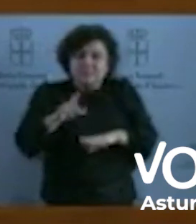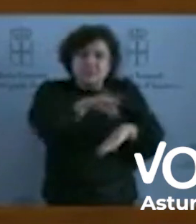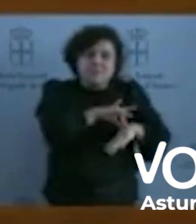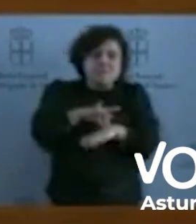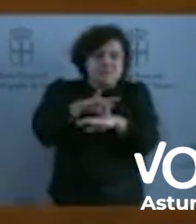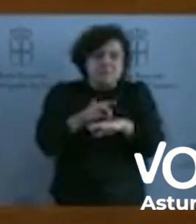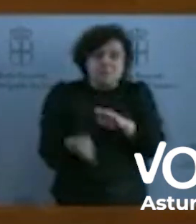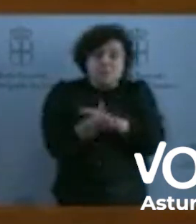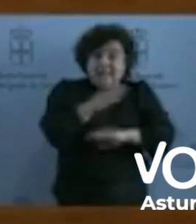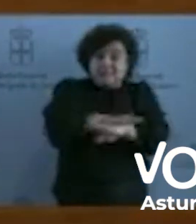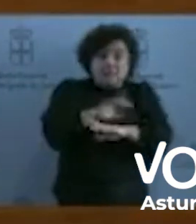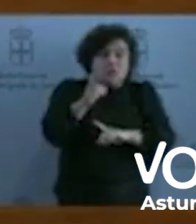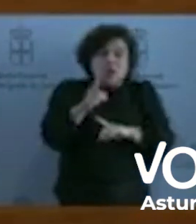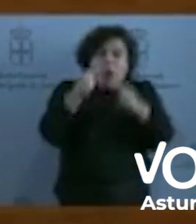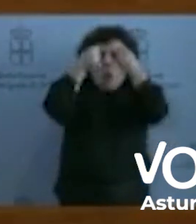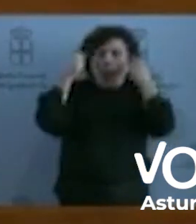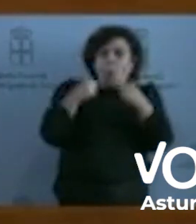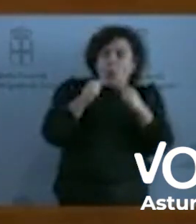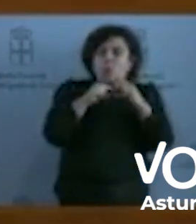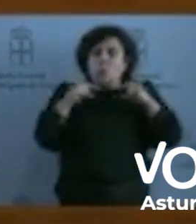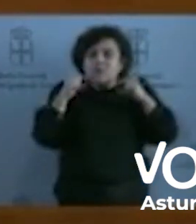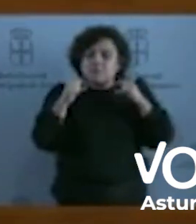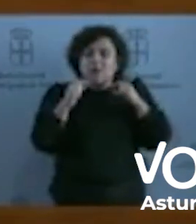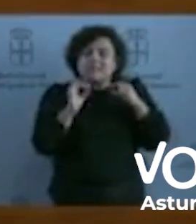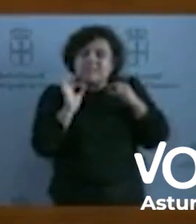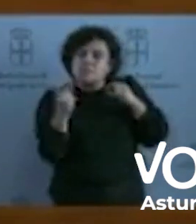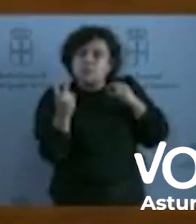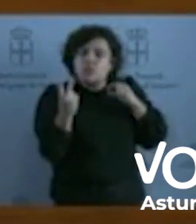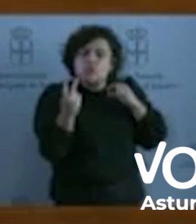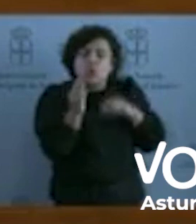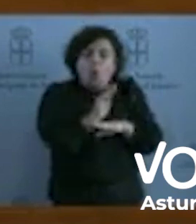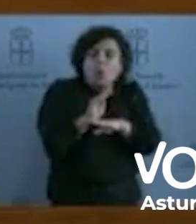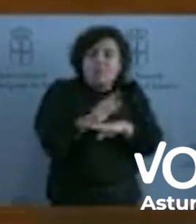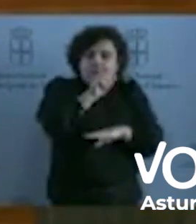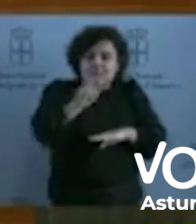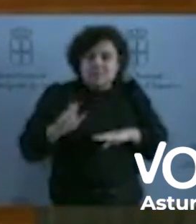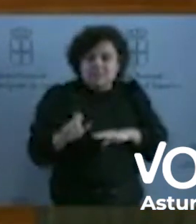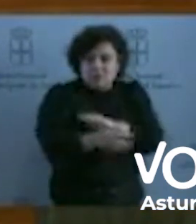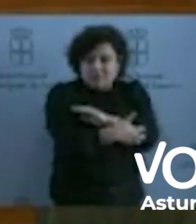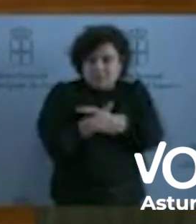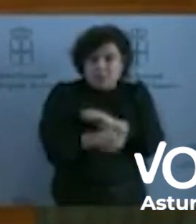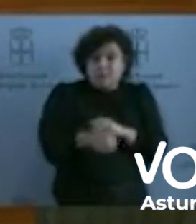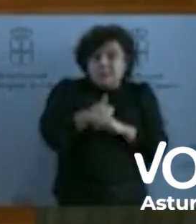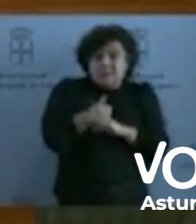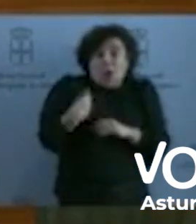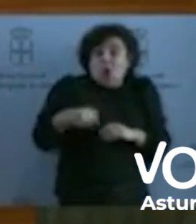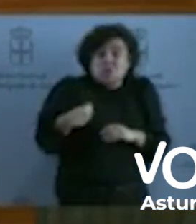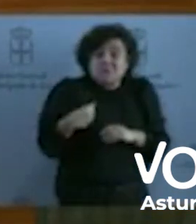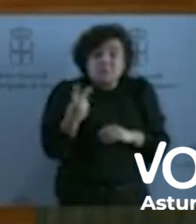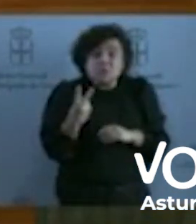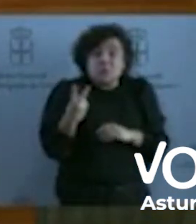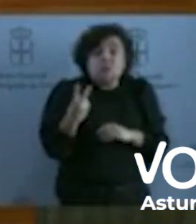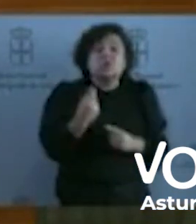impuestos, quienes atendían masivamente a los más necesitados. Los mismos curas y monjas que algún diputado o alguna diputada de Podemos gritaba arderéis como en